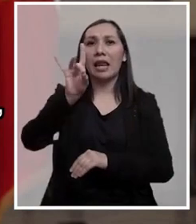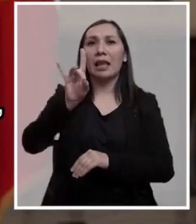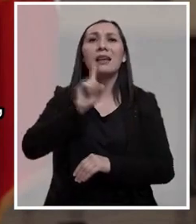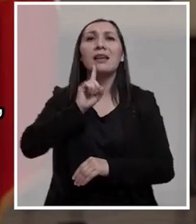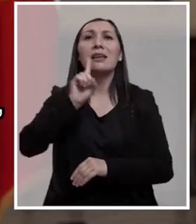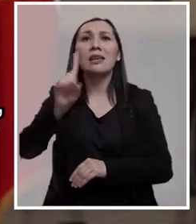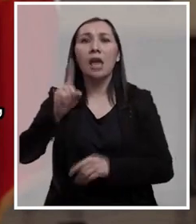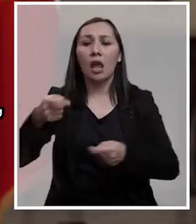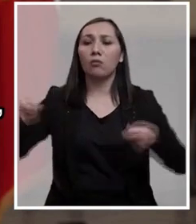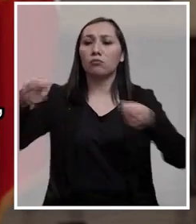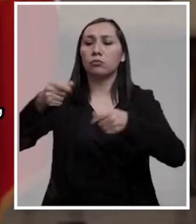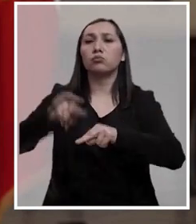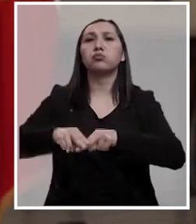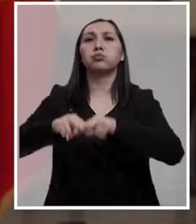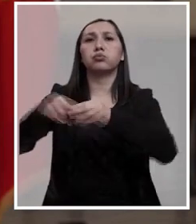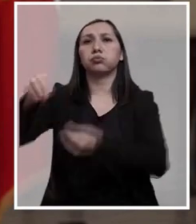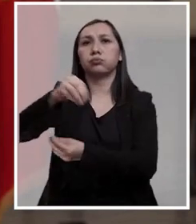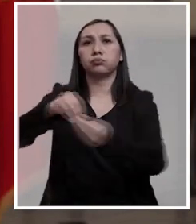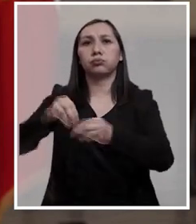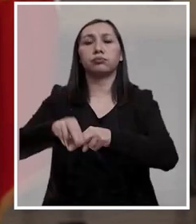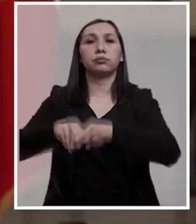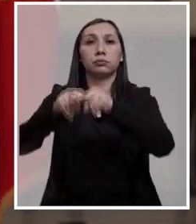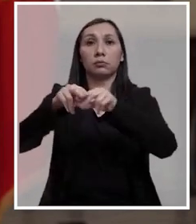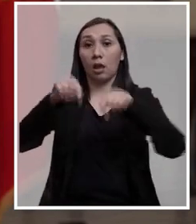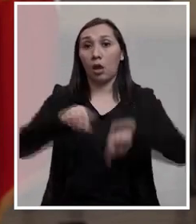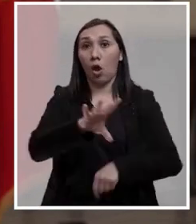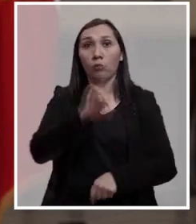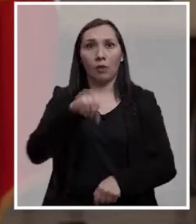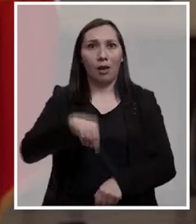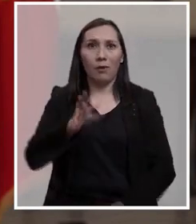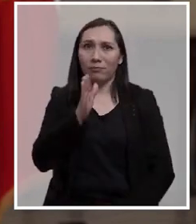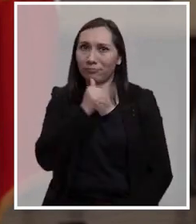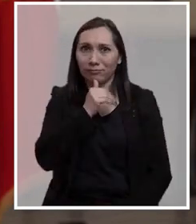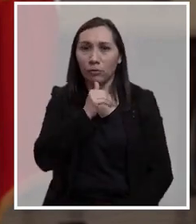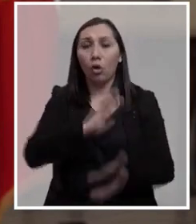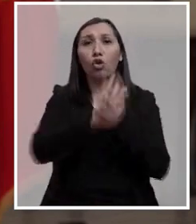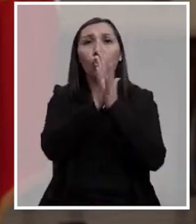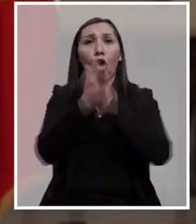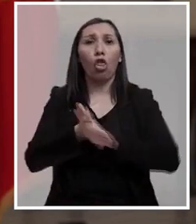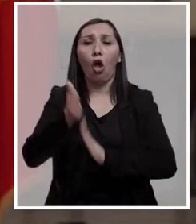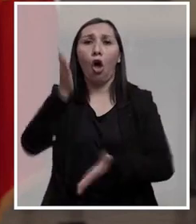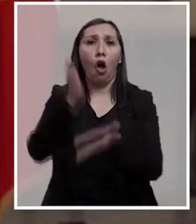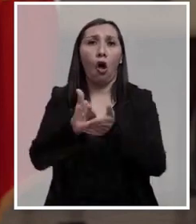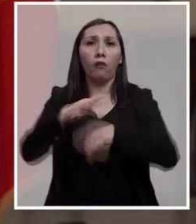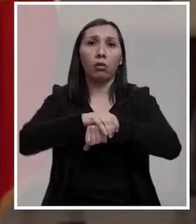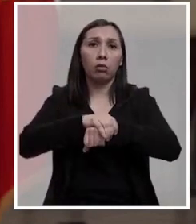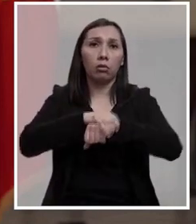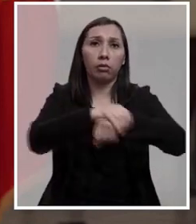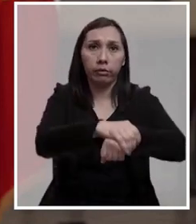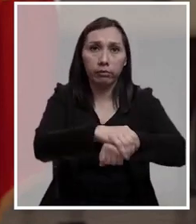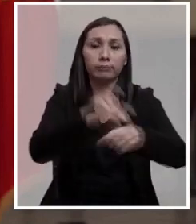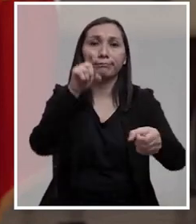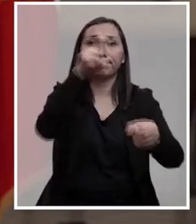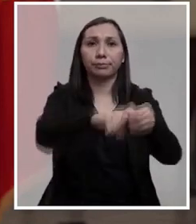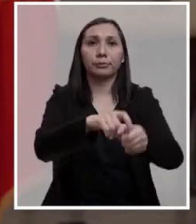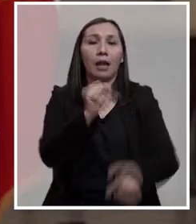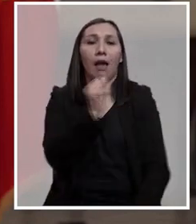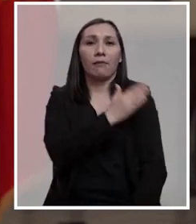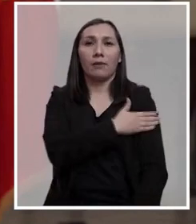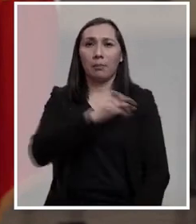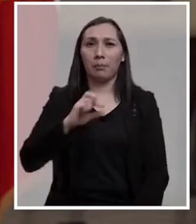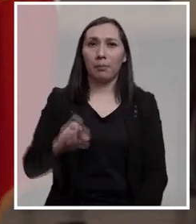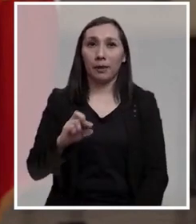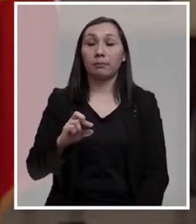quién invertirá tus fondos de pensiones opción que hoy día no existe Pues todos estamos obligados a estar en una fp